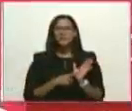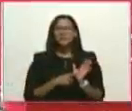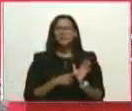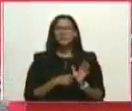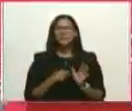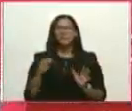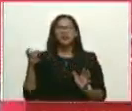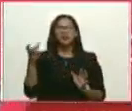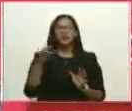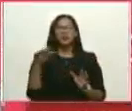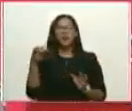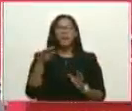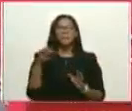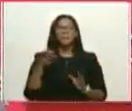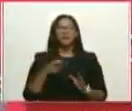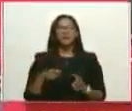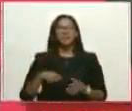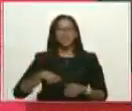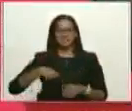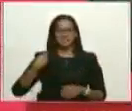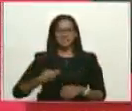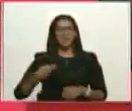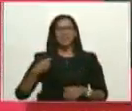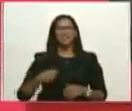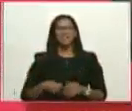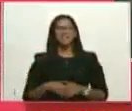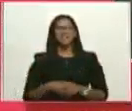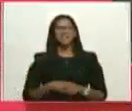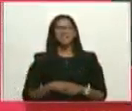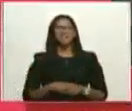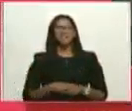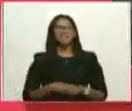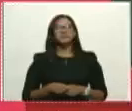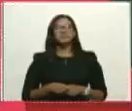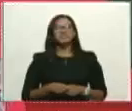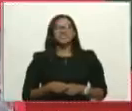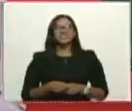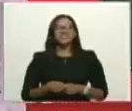tapas. Copas y tapas. Y tapas. Ah. Yo he ido por allá. ¿Sí?